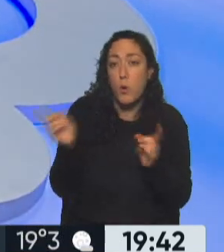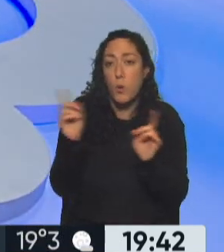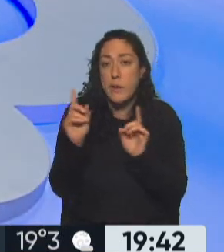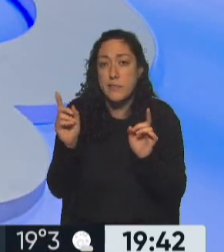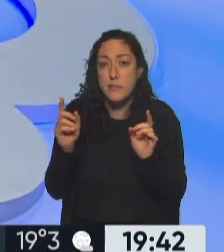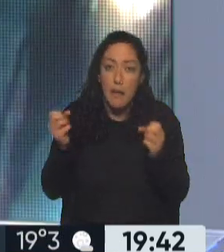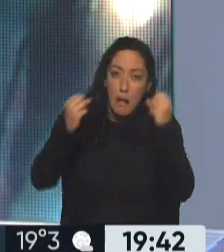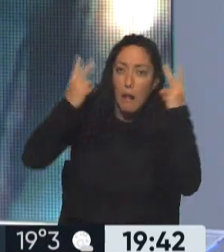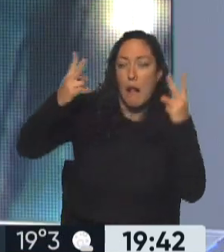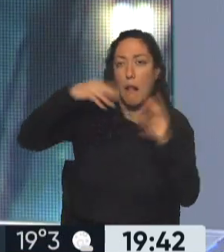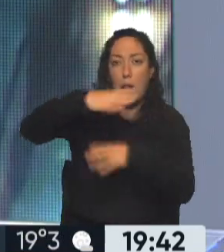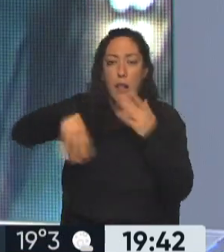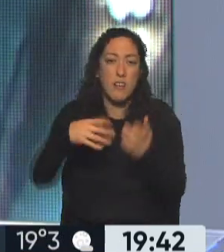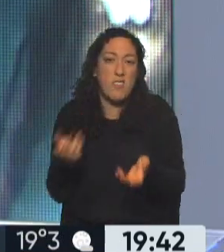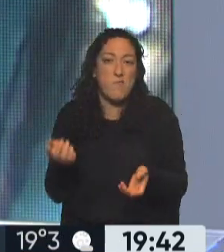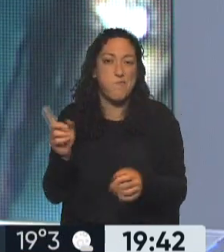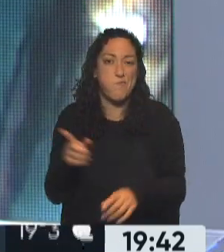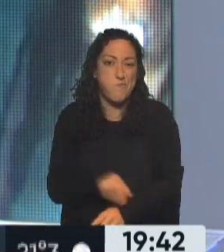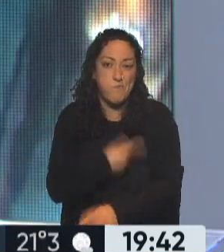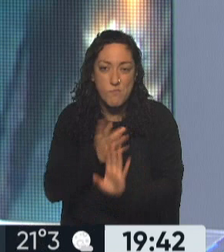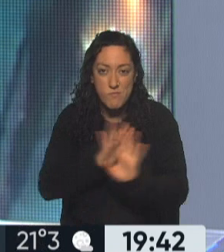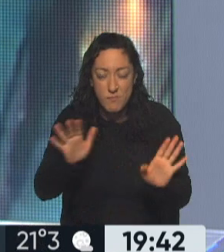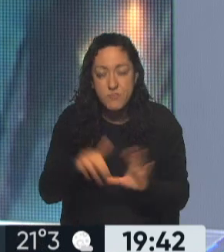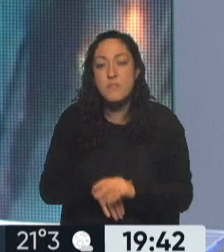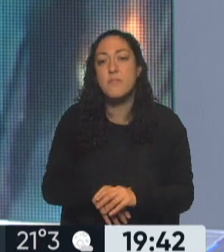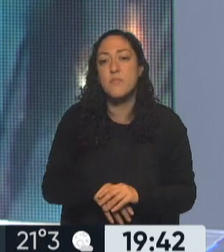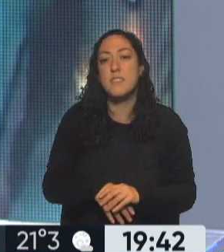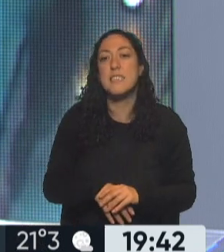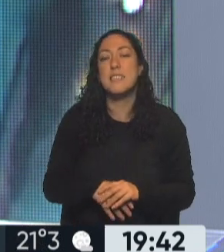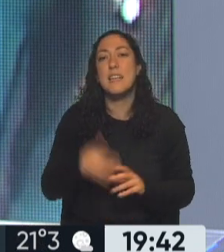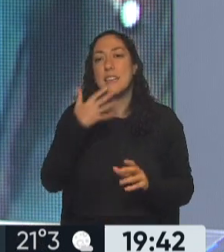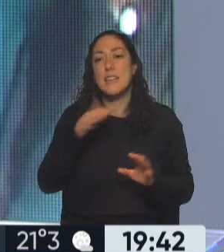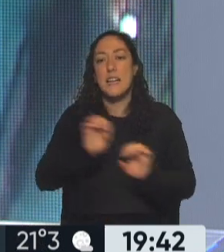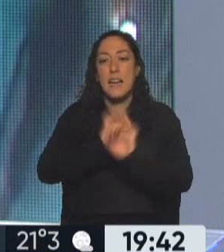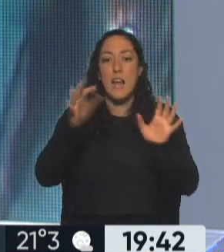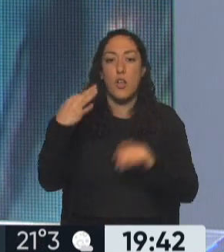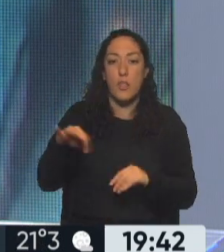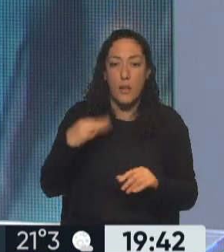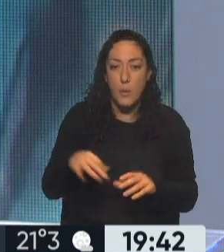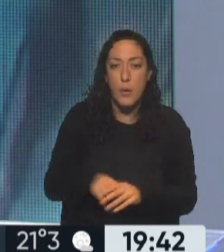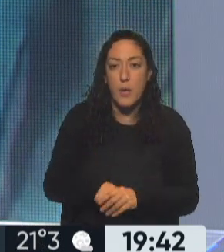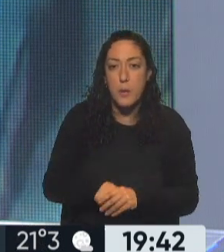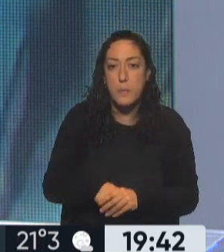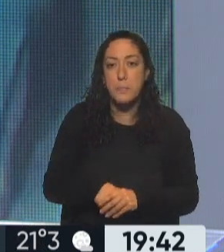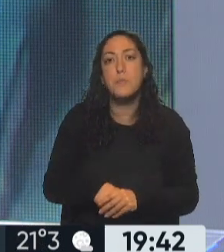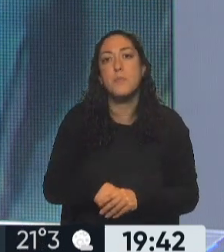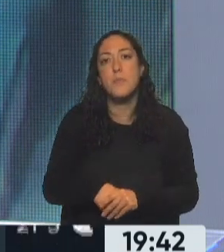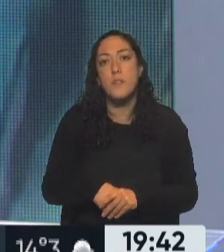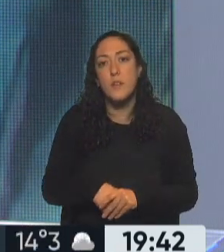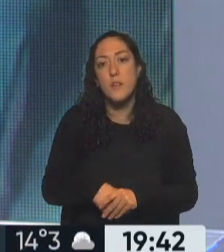está, ¿qué opinas? No, yo creo que es así, o sea, creo que hay que entender también mejor eso. Creo que hay algo de, o